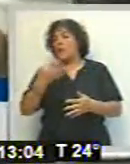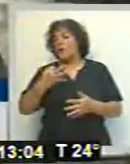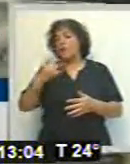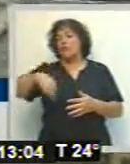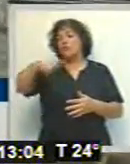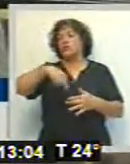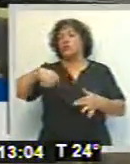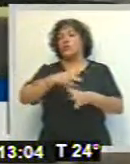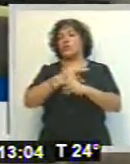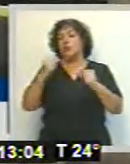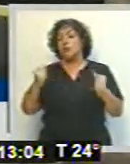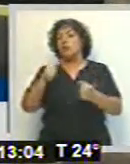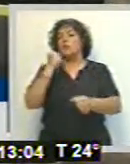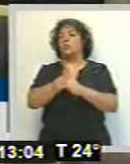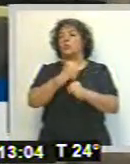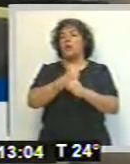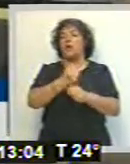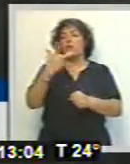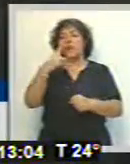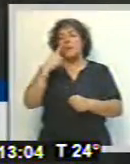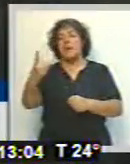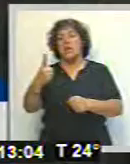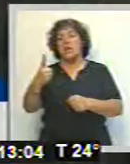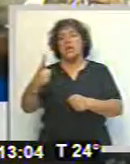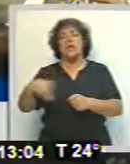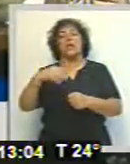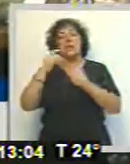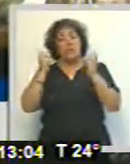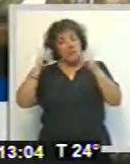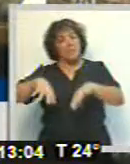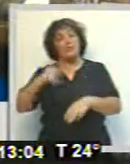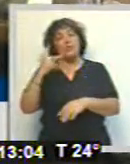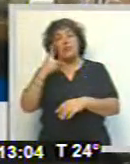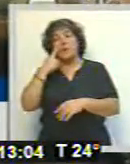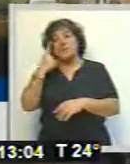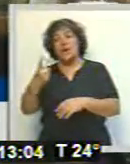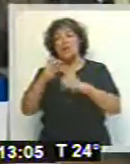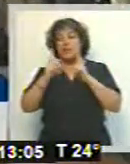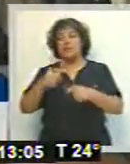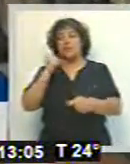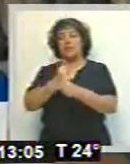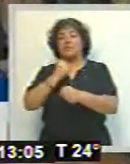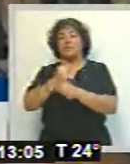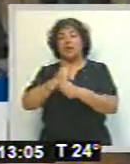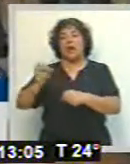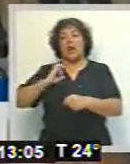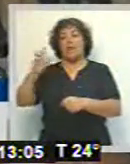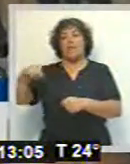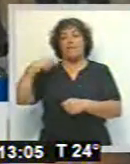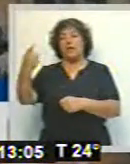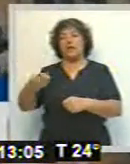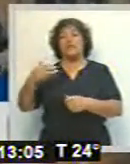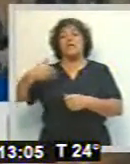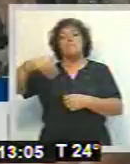terminando en ejecución, perdón, 3.000 y pico de viviendas y empezando otras 3.000 que van a estar en ejecución en el transcurso del año que viene, más otras